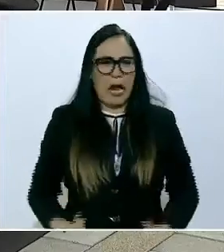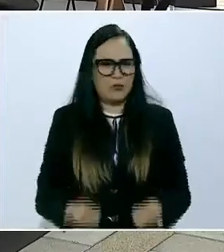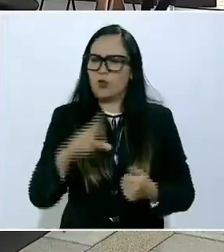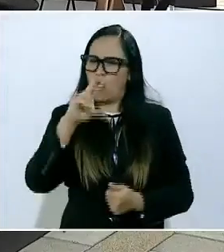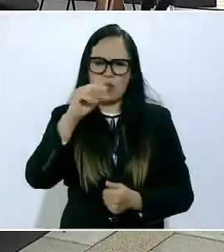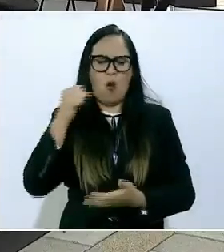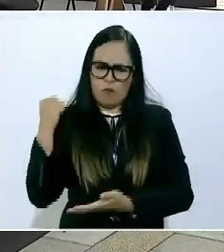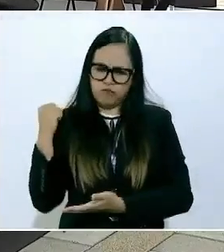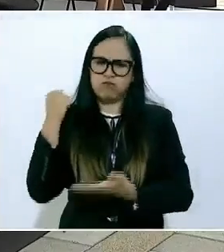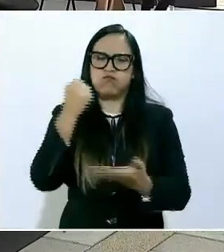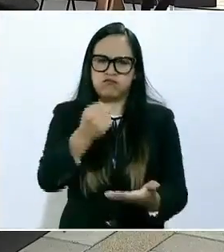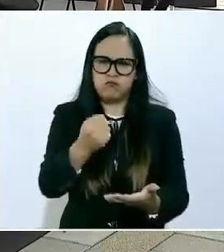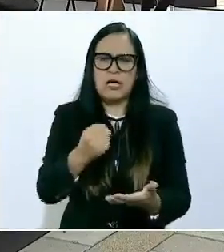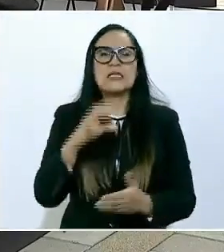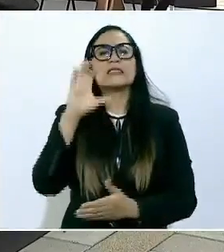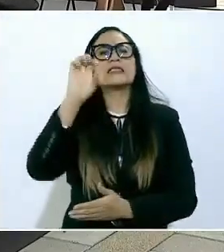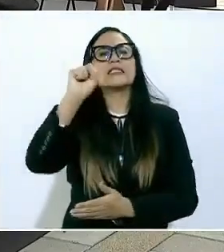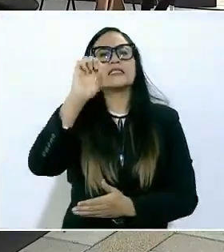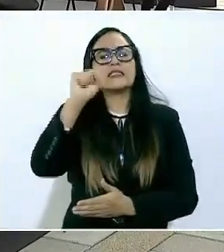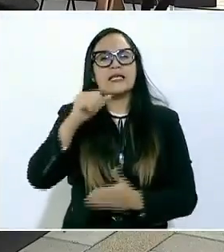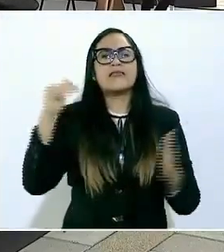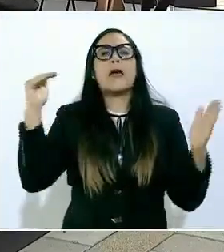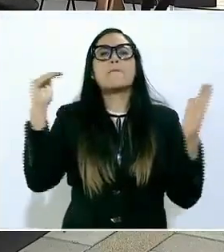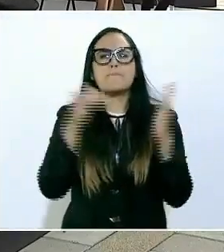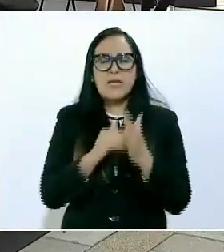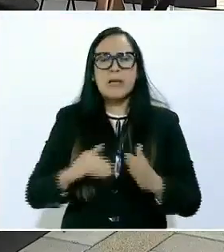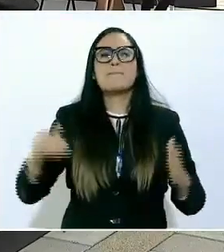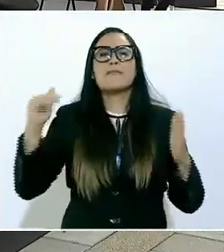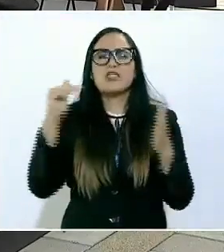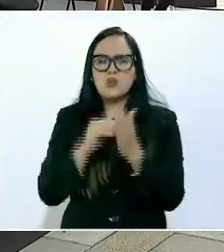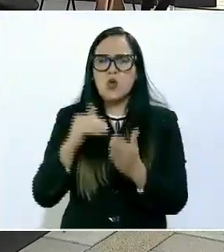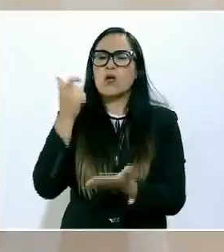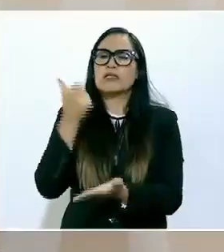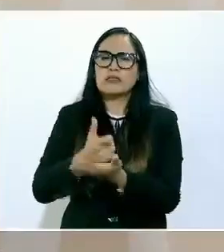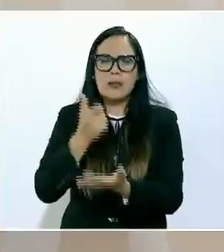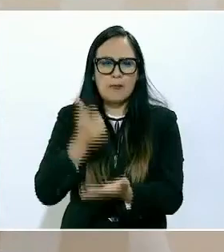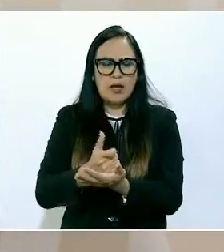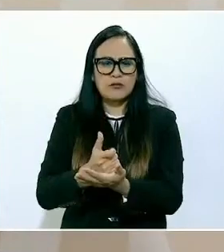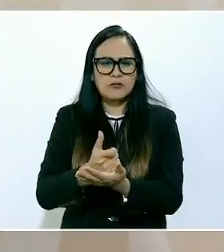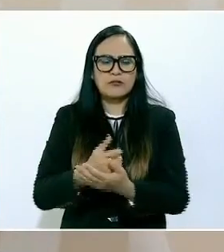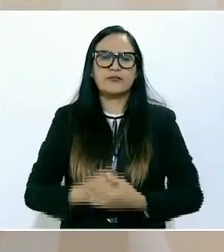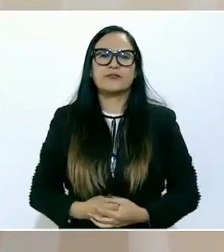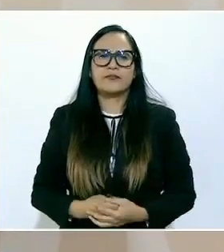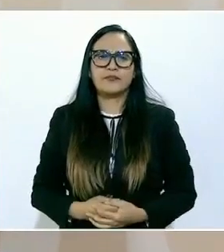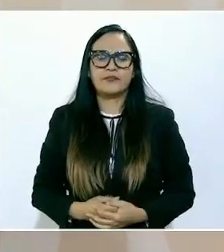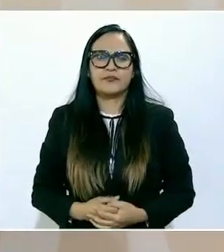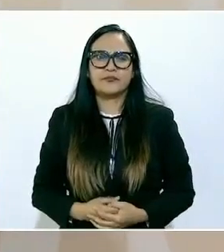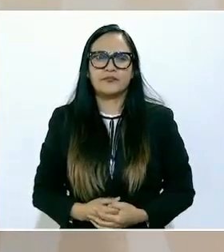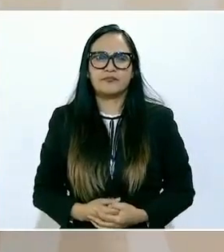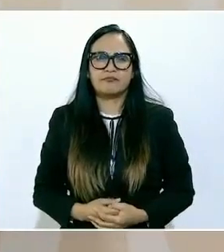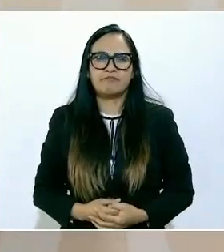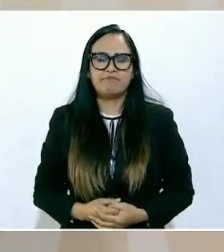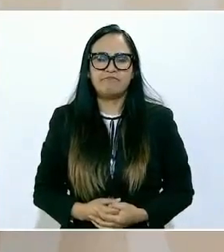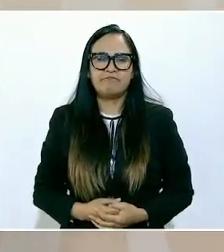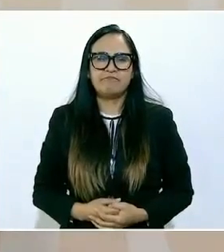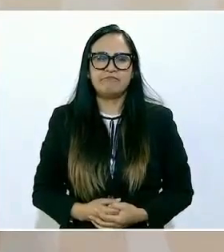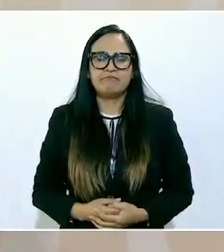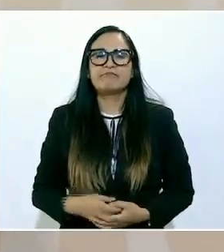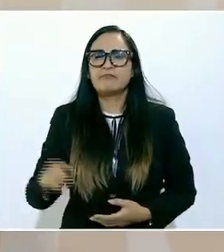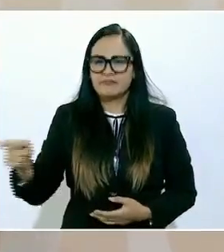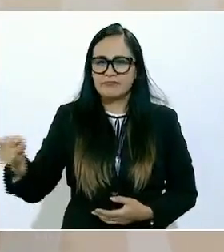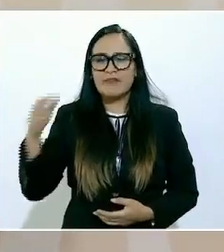de 60,000 millones de pesos. tiene razón Marat.